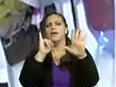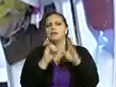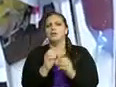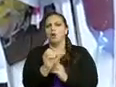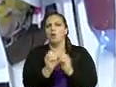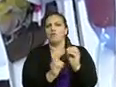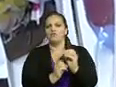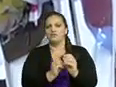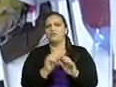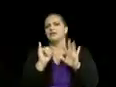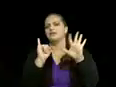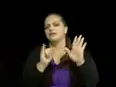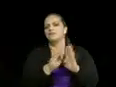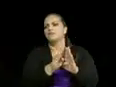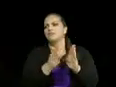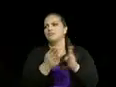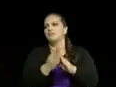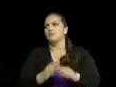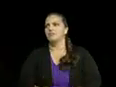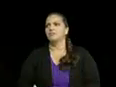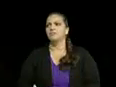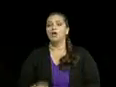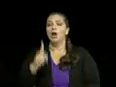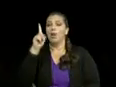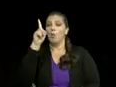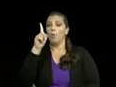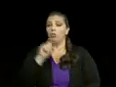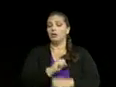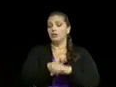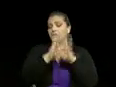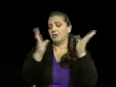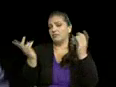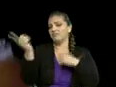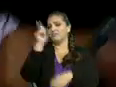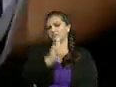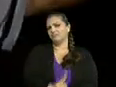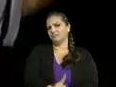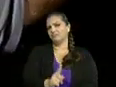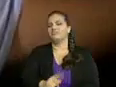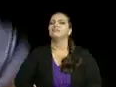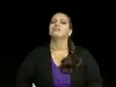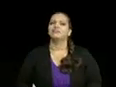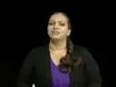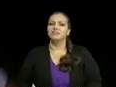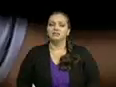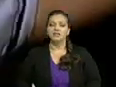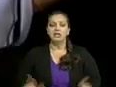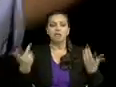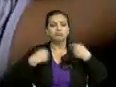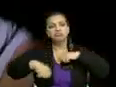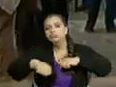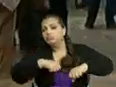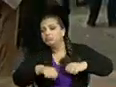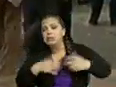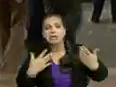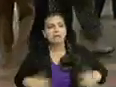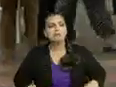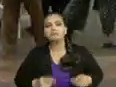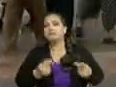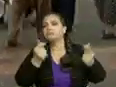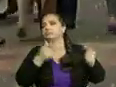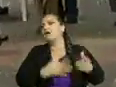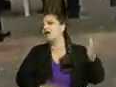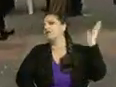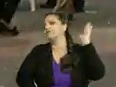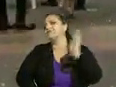de la una. Para desocuparme temprano y más luego esto está allá. Hasta la vuelta está lleno.